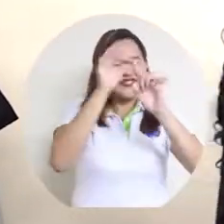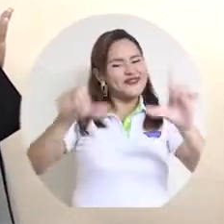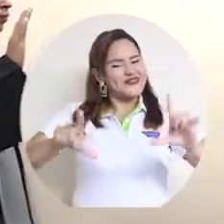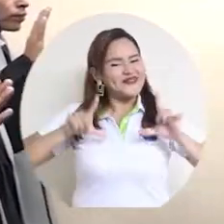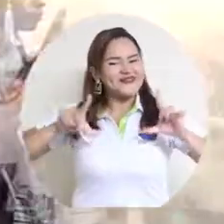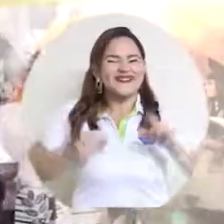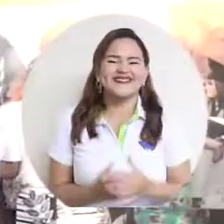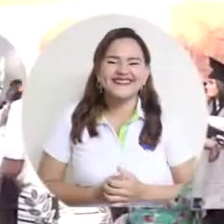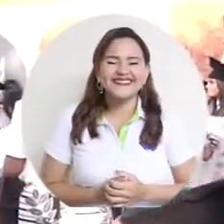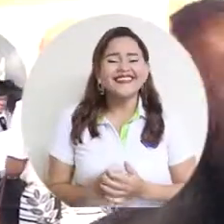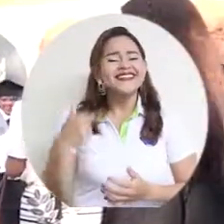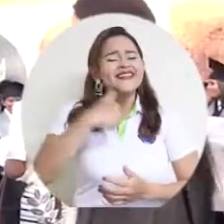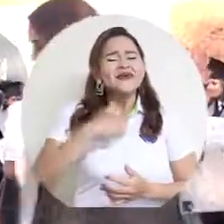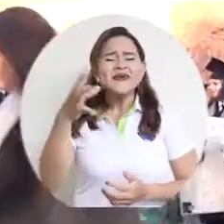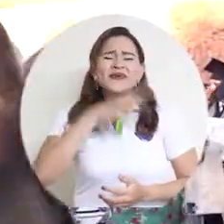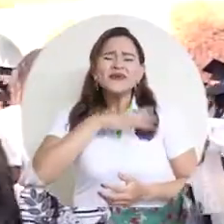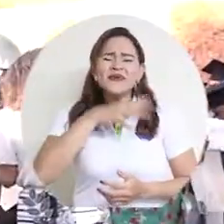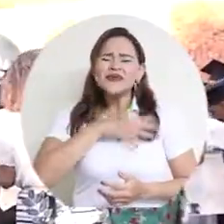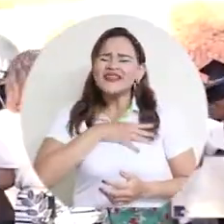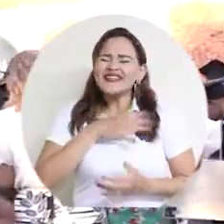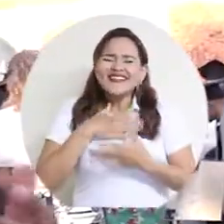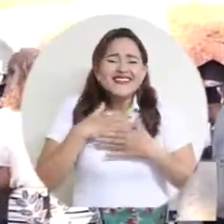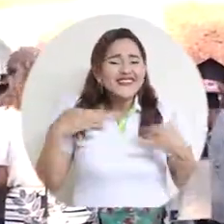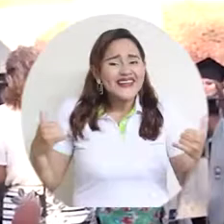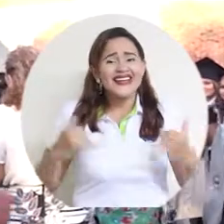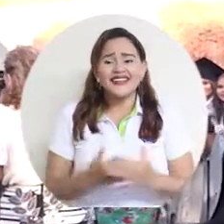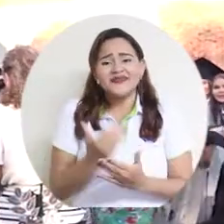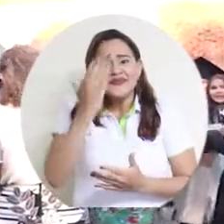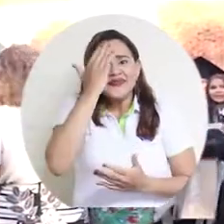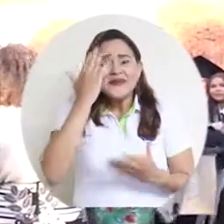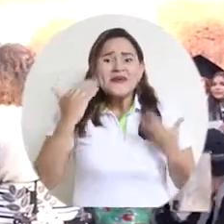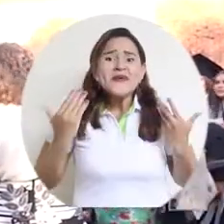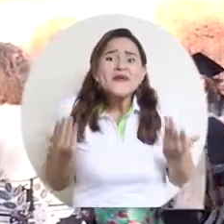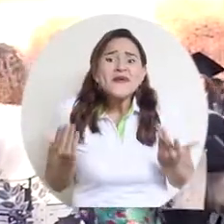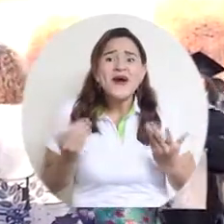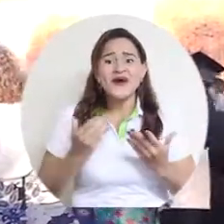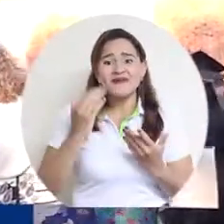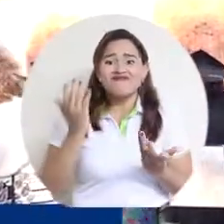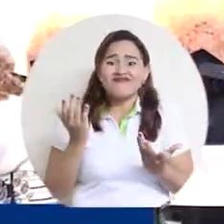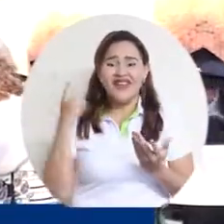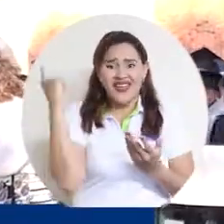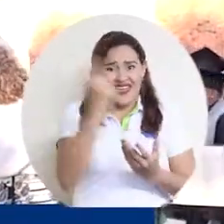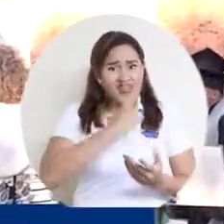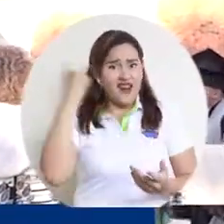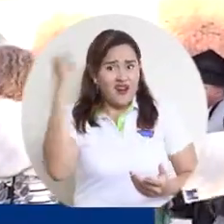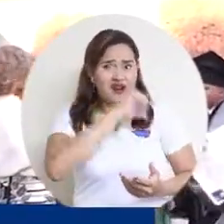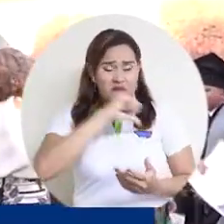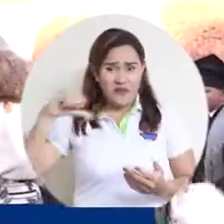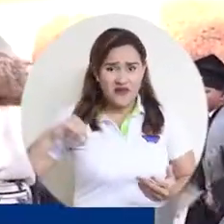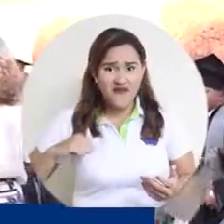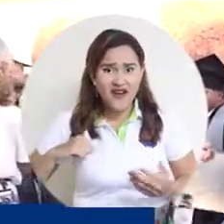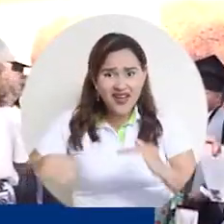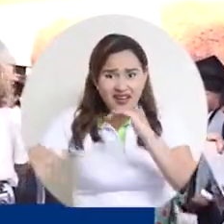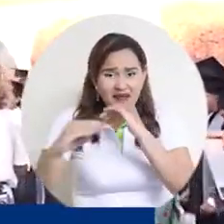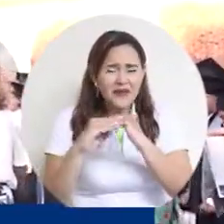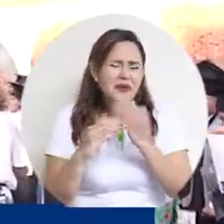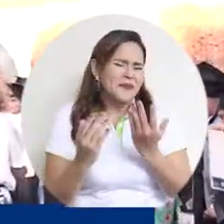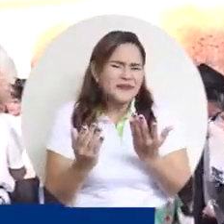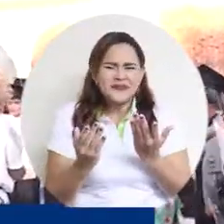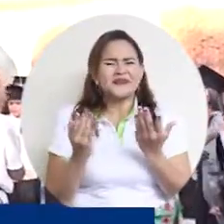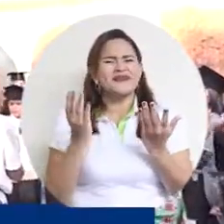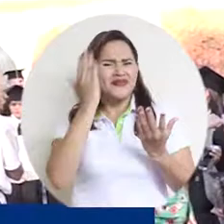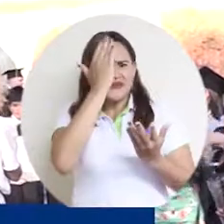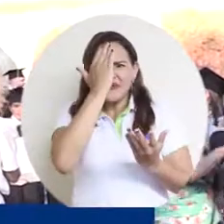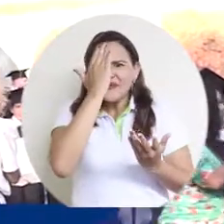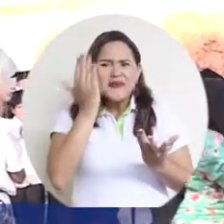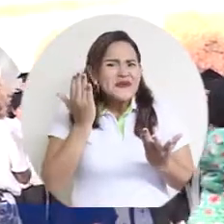especialización. Es un asunto sorprendente, o sea, normalmente cualquier persona diría que no hay forma de estar a la par de las universidades privadas, pero realmente te